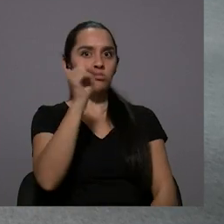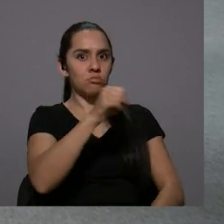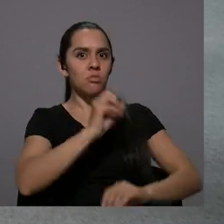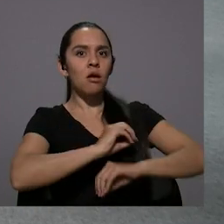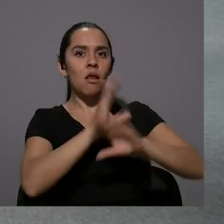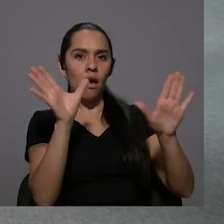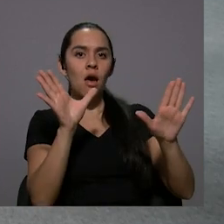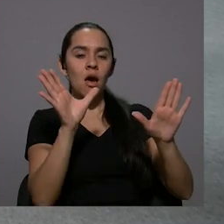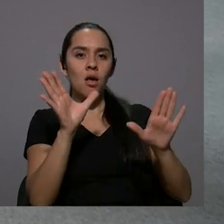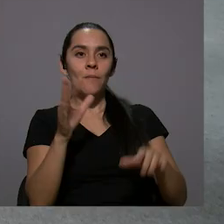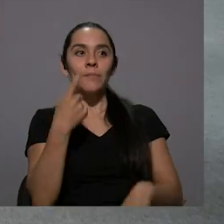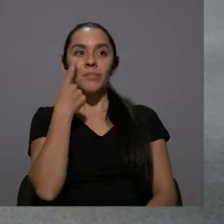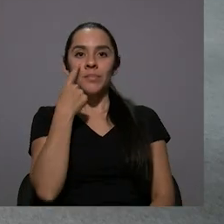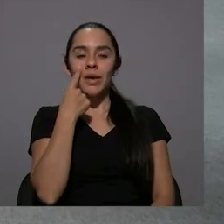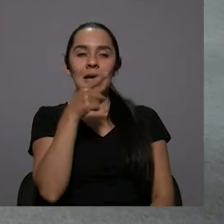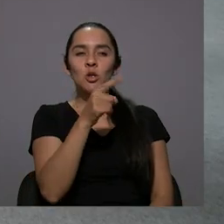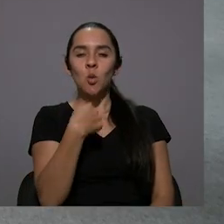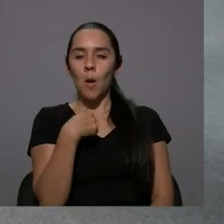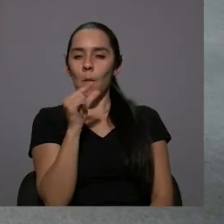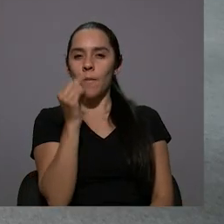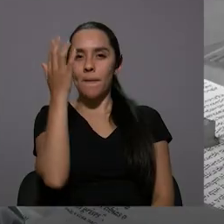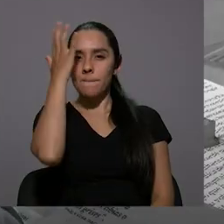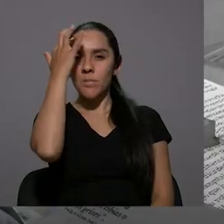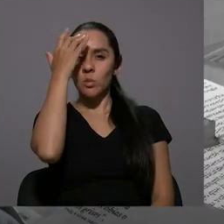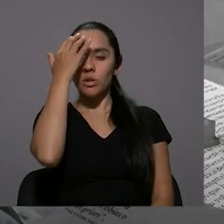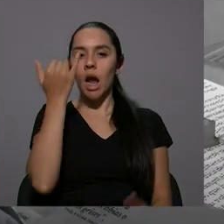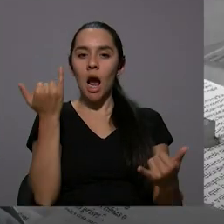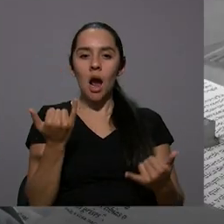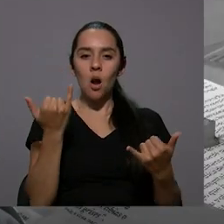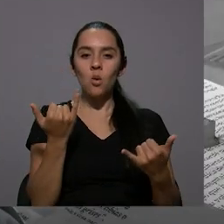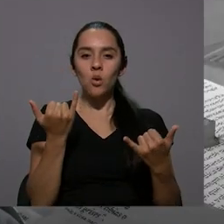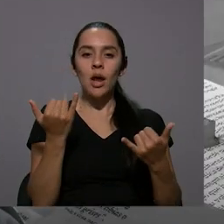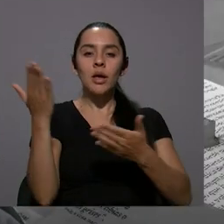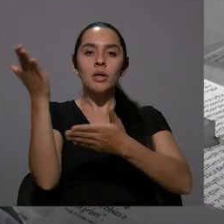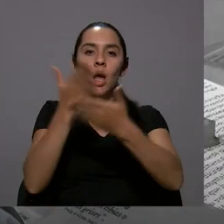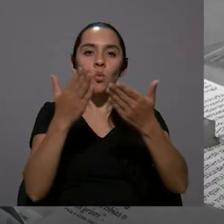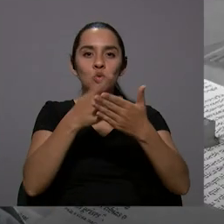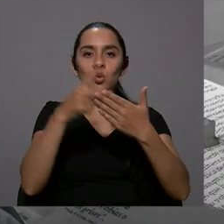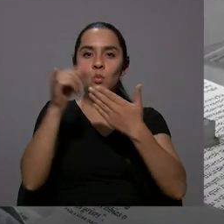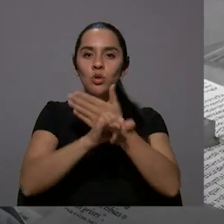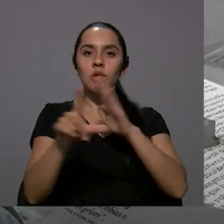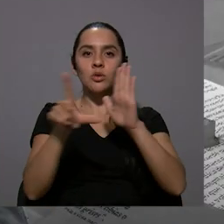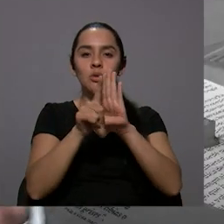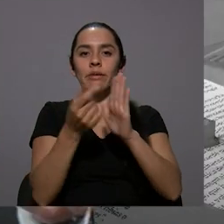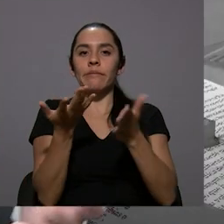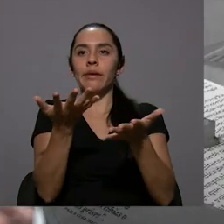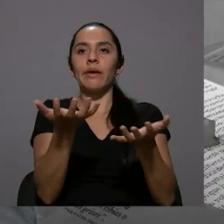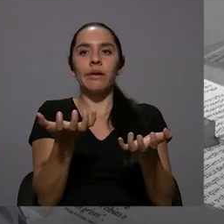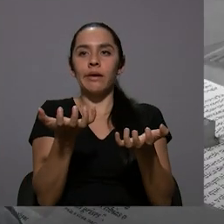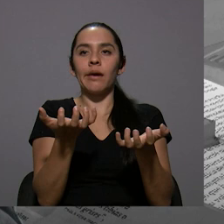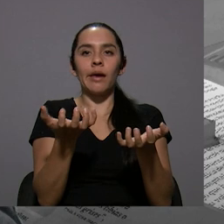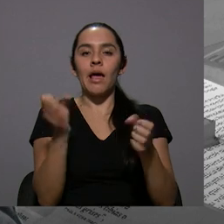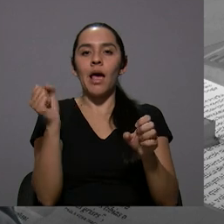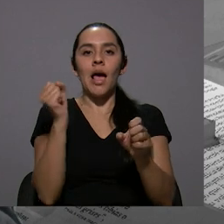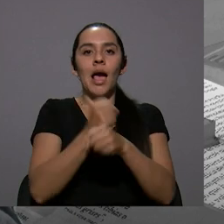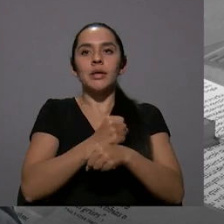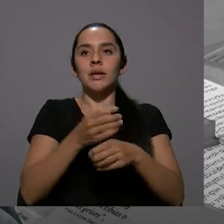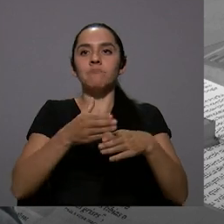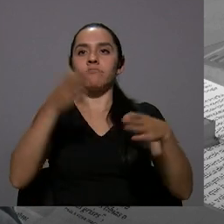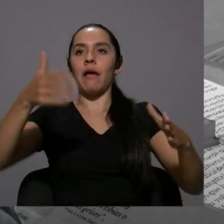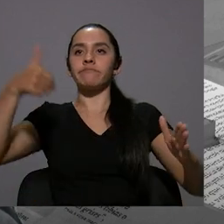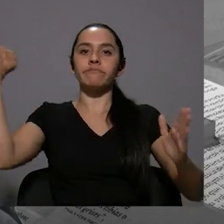tamb claro vea es que es algo lo que me preocupa ahora que andan este por ahí algunos proyectos de ley que quieren más bien hacer una mega